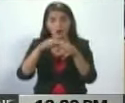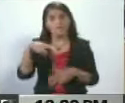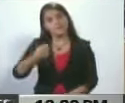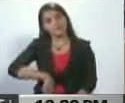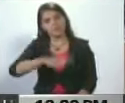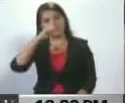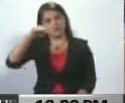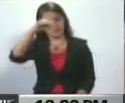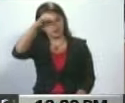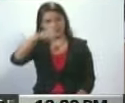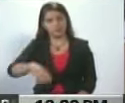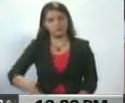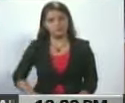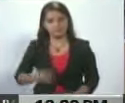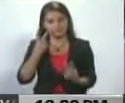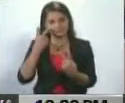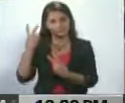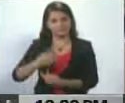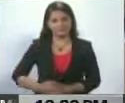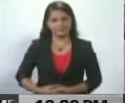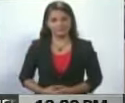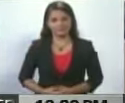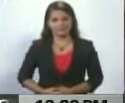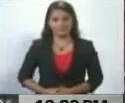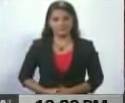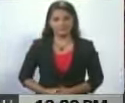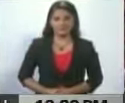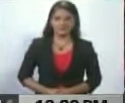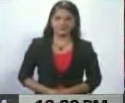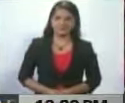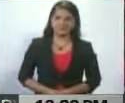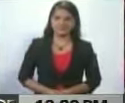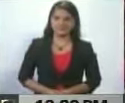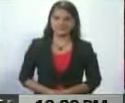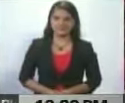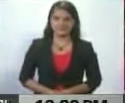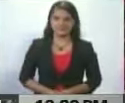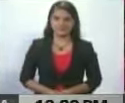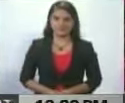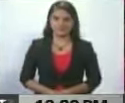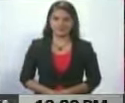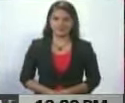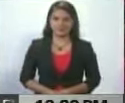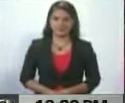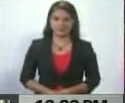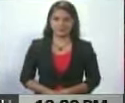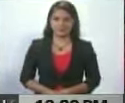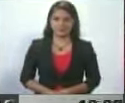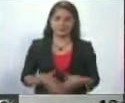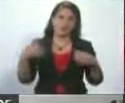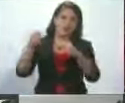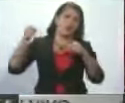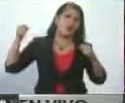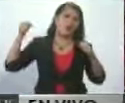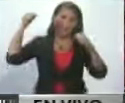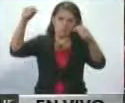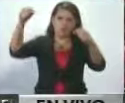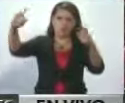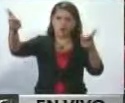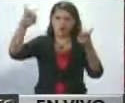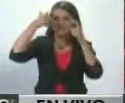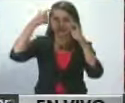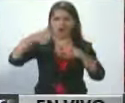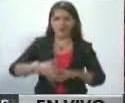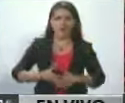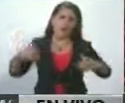Nicolás Maduro. Veamos las imágenes. Para acá, para acá. ¡Viva Chávez!